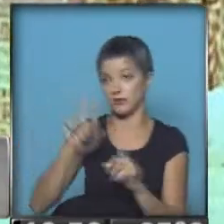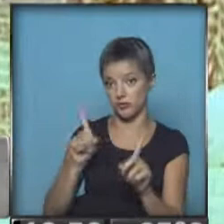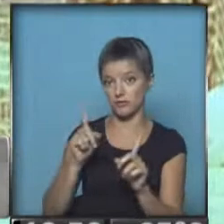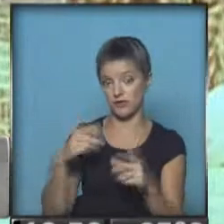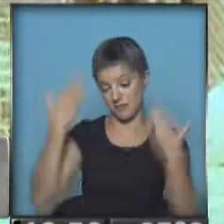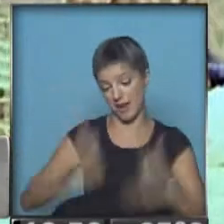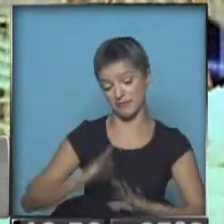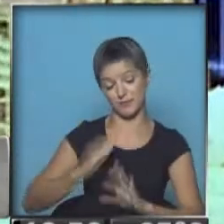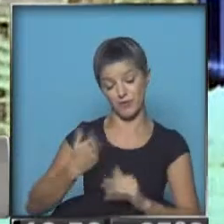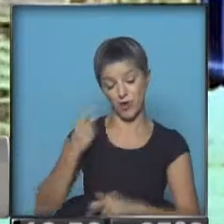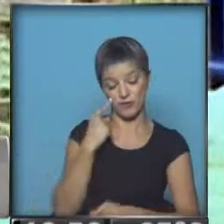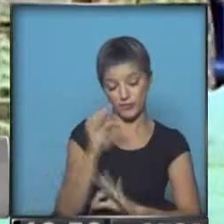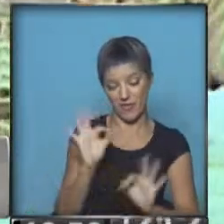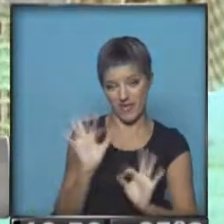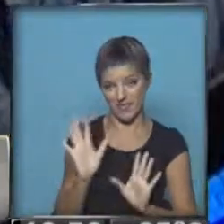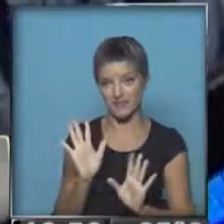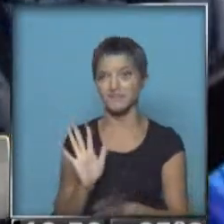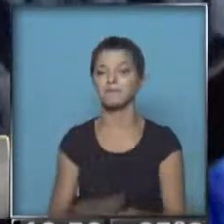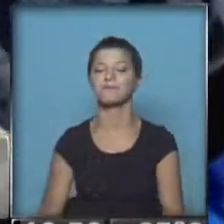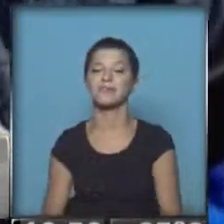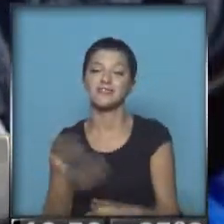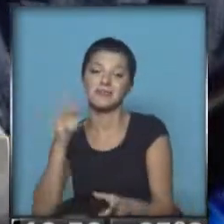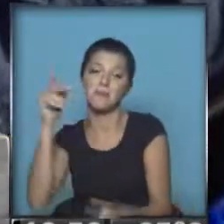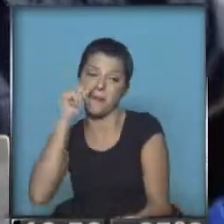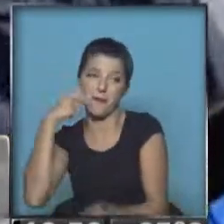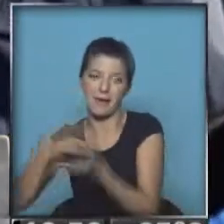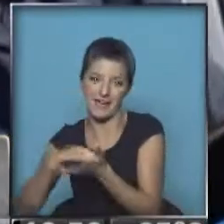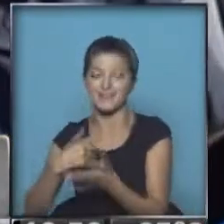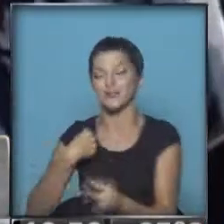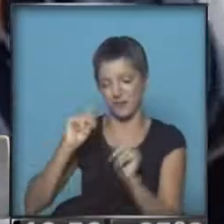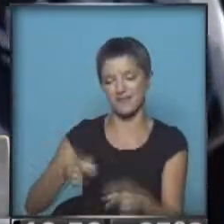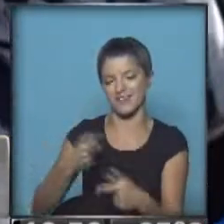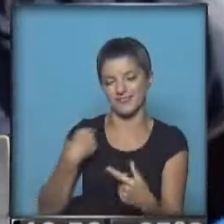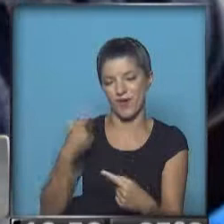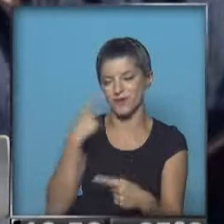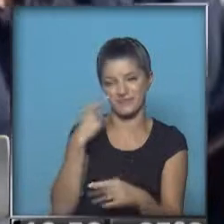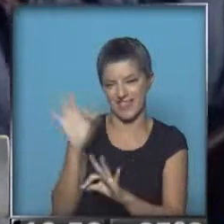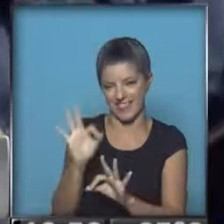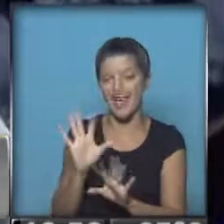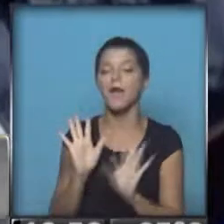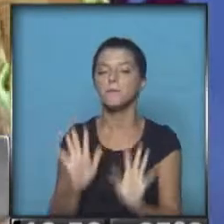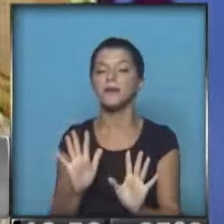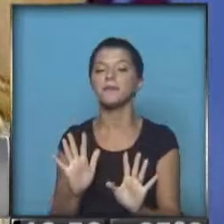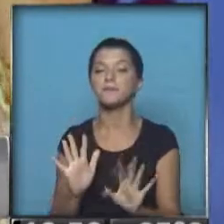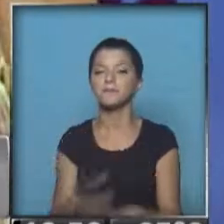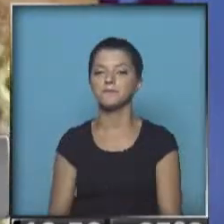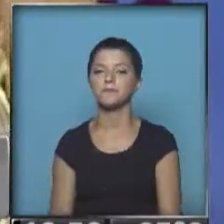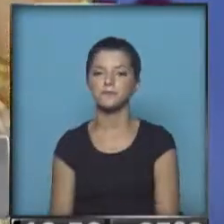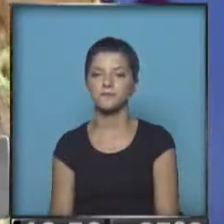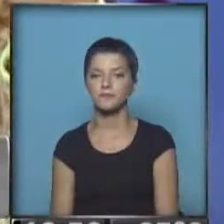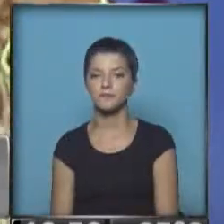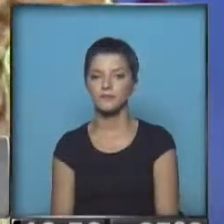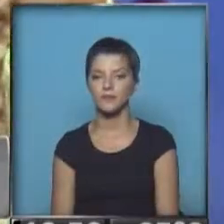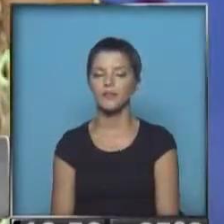¿a quién se hubiera perdido? Si no lo hubieran podido costear, pero, y yo me lo hubiera perdido a él también. Pero terminar con